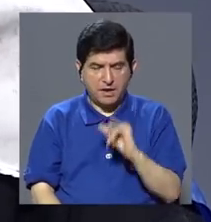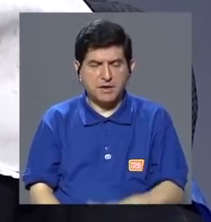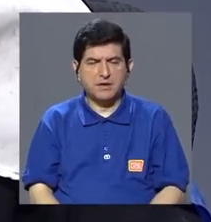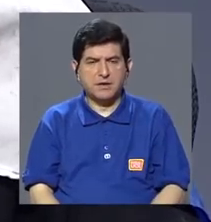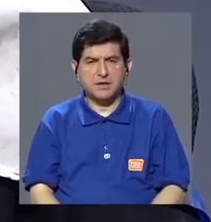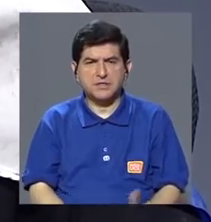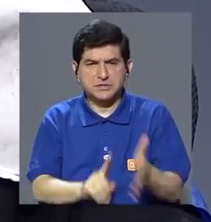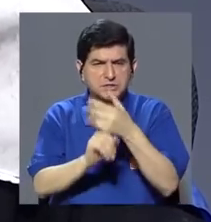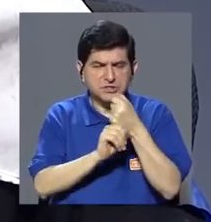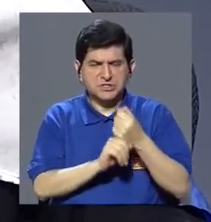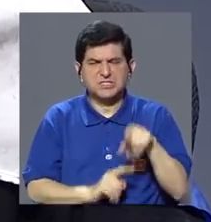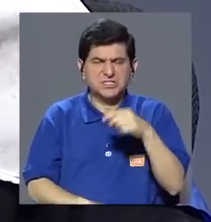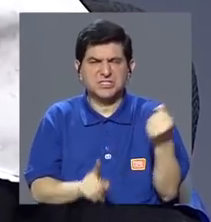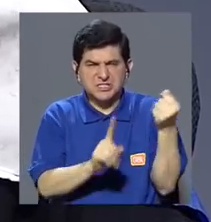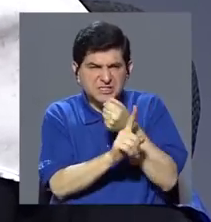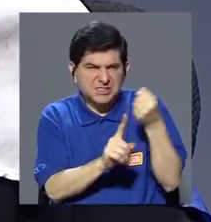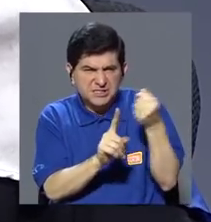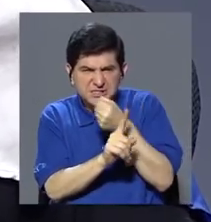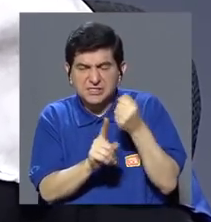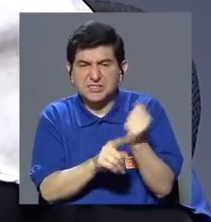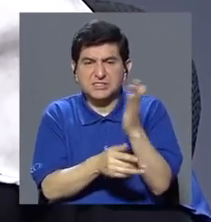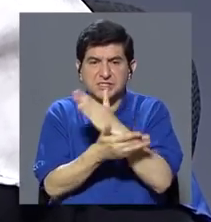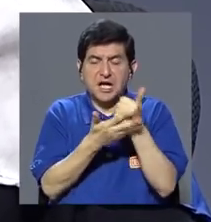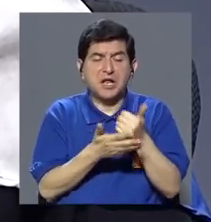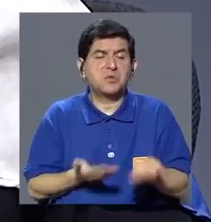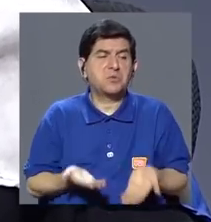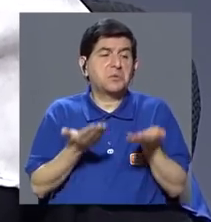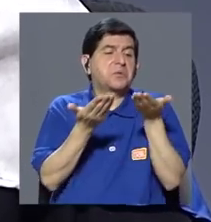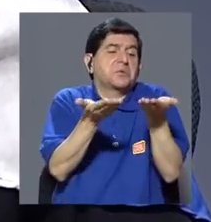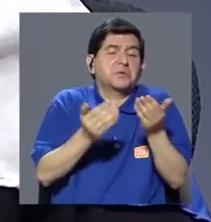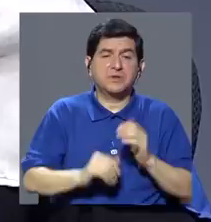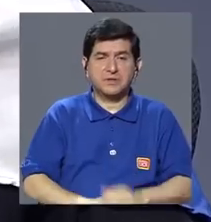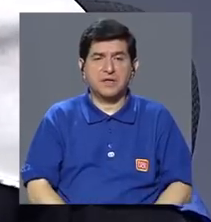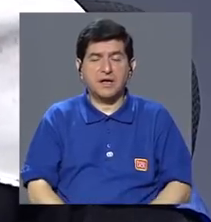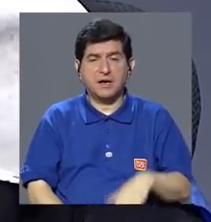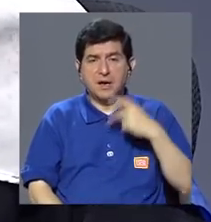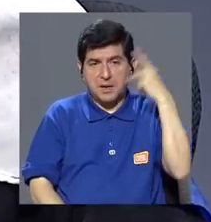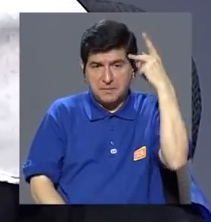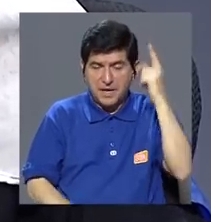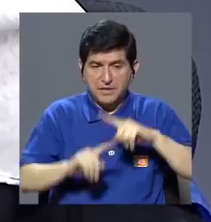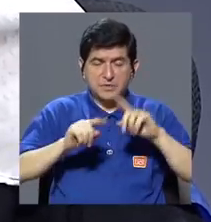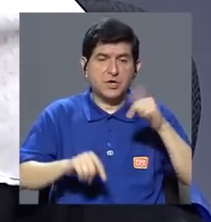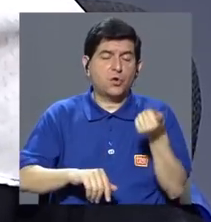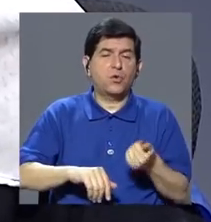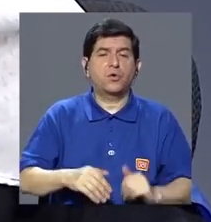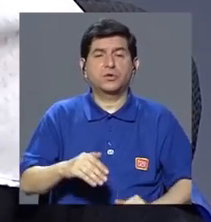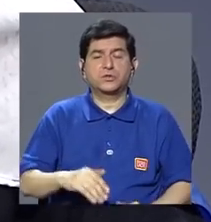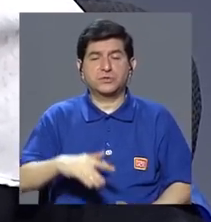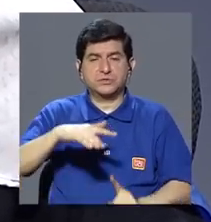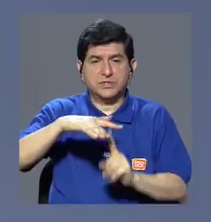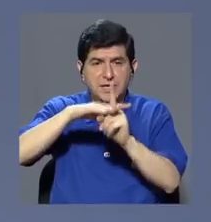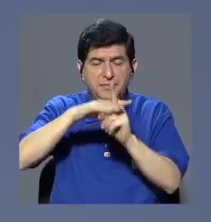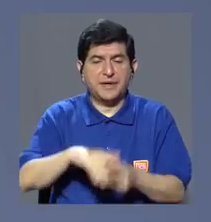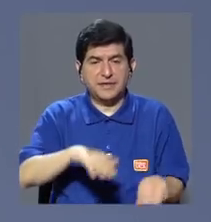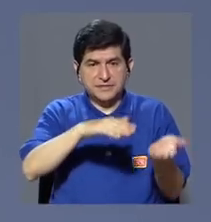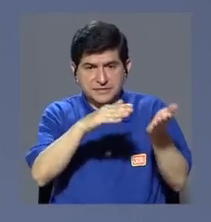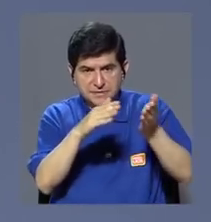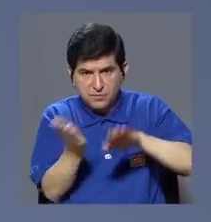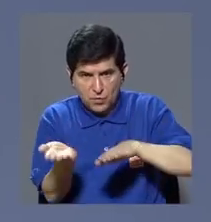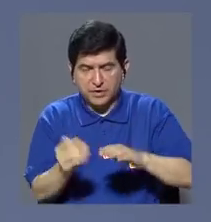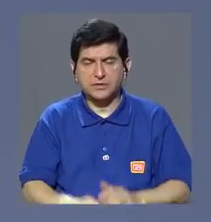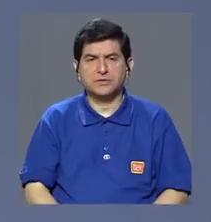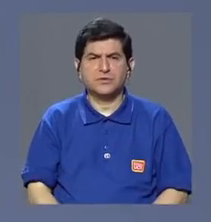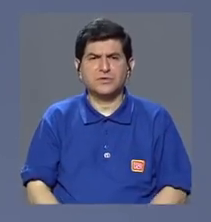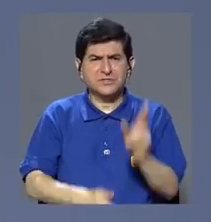llevan los torturan algunos los entregan a sus padres pero otros amanecen muertos como en propias universidades han